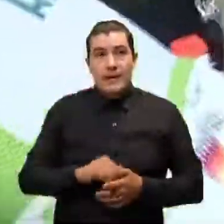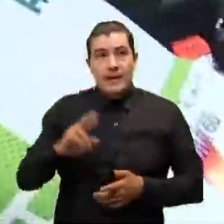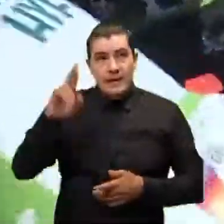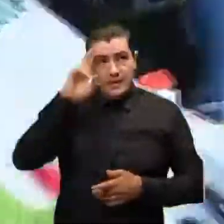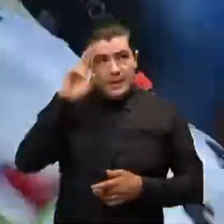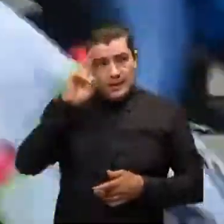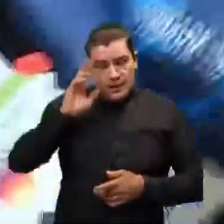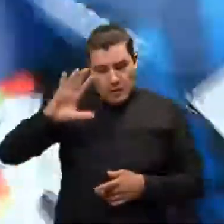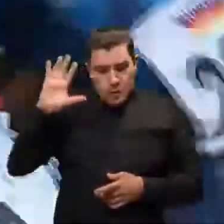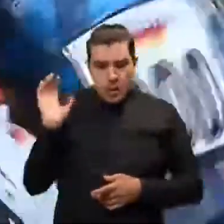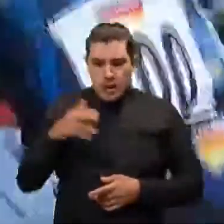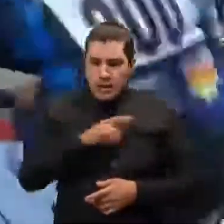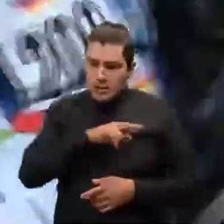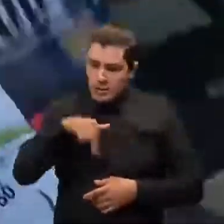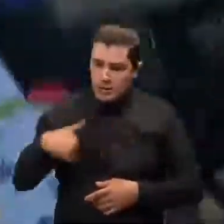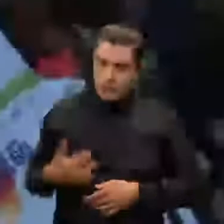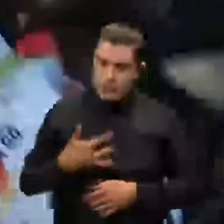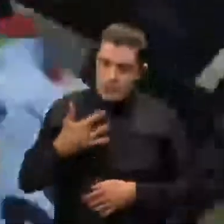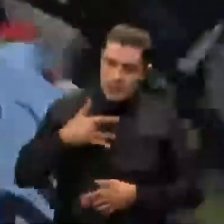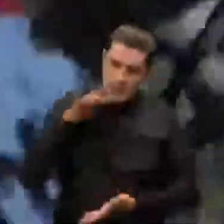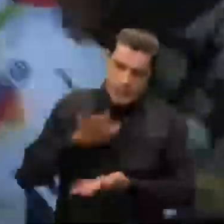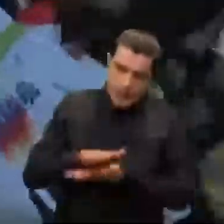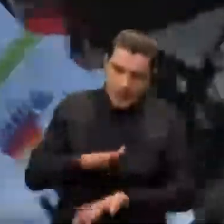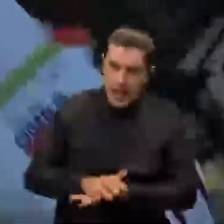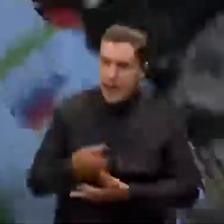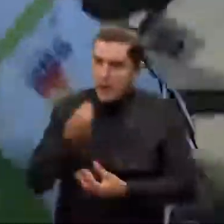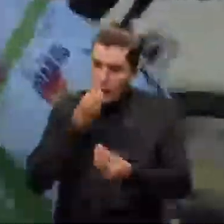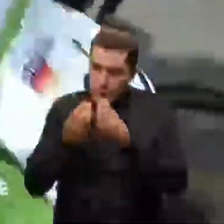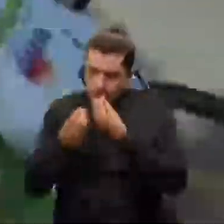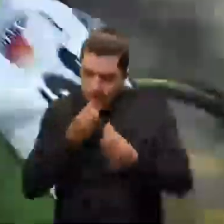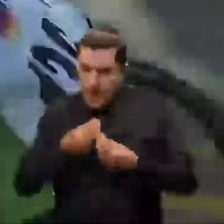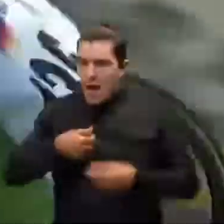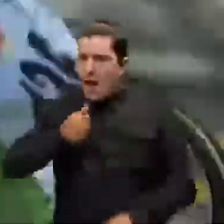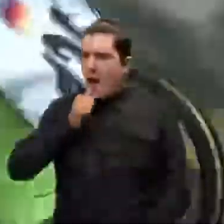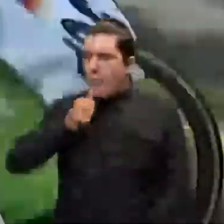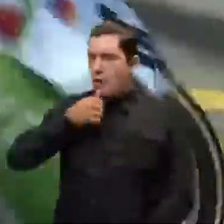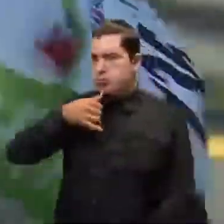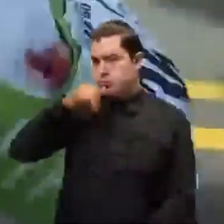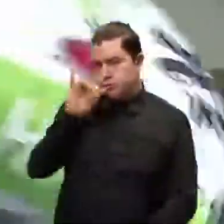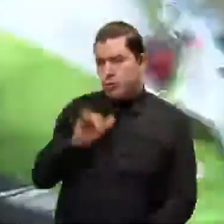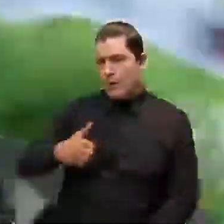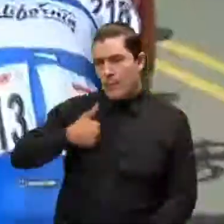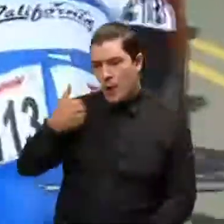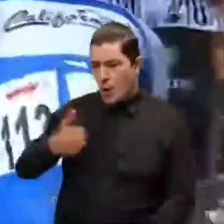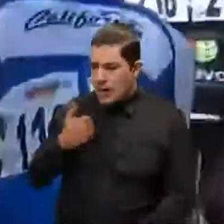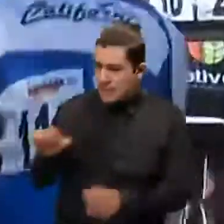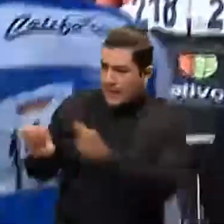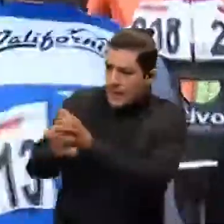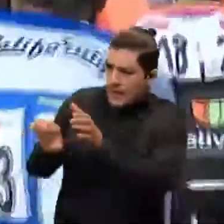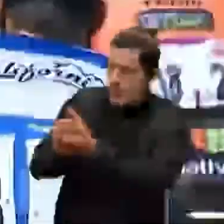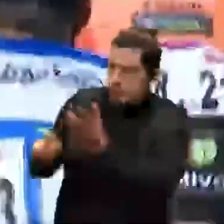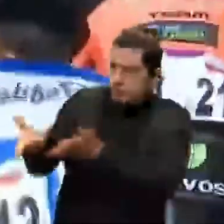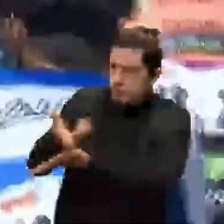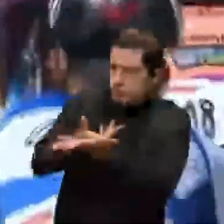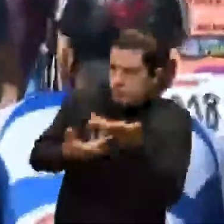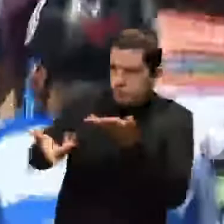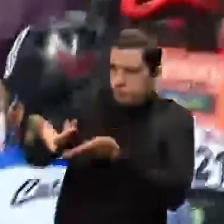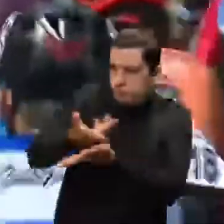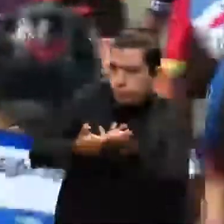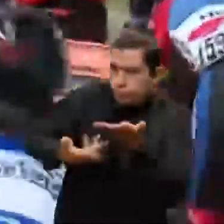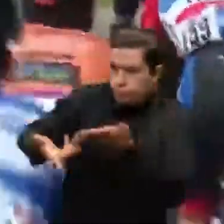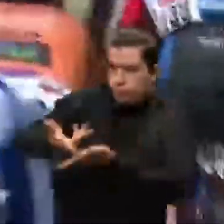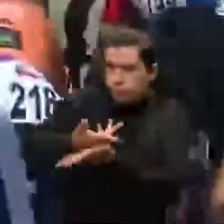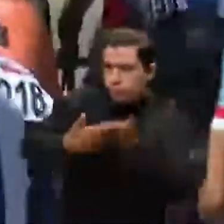Entonces, tuvimos tranquilidad, comimos, hidratamos bien, estuvimos a rueda, aprovechamos un trabajo del equipo, aprovechamos el trabajo del